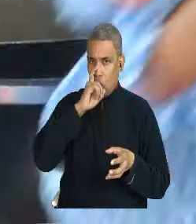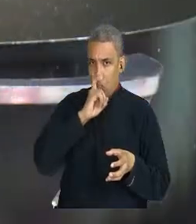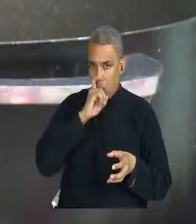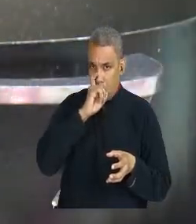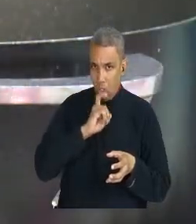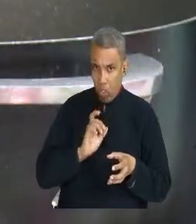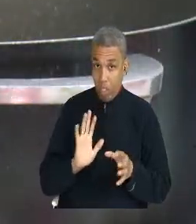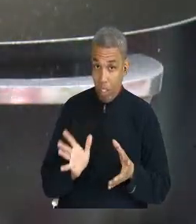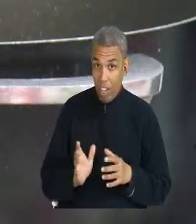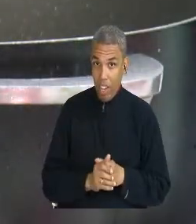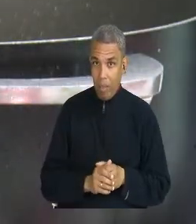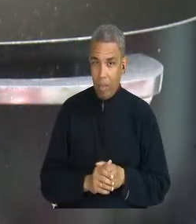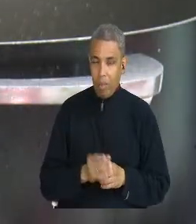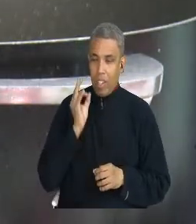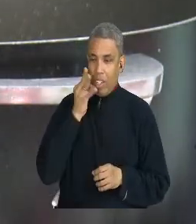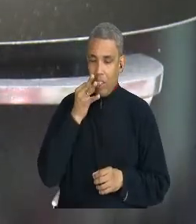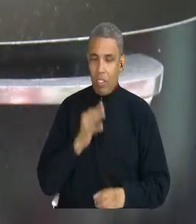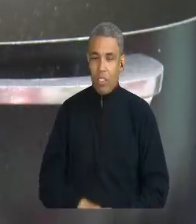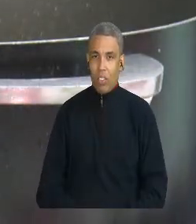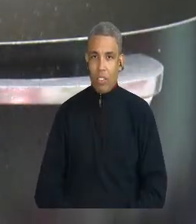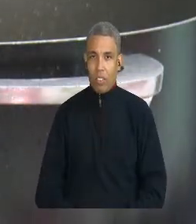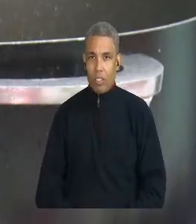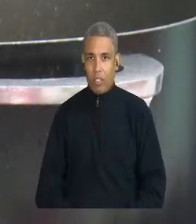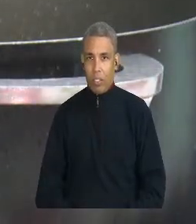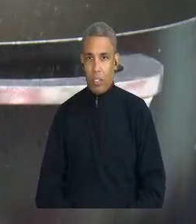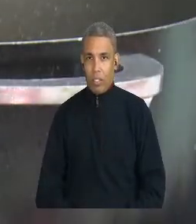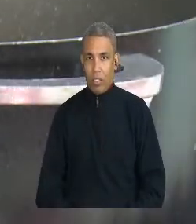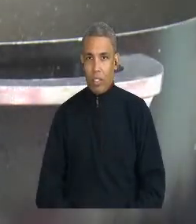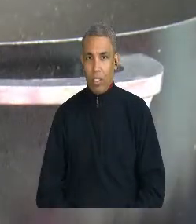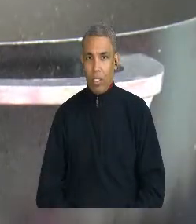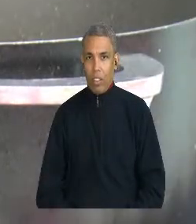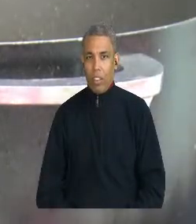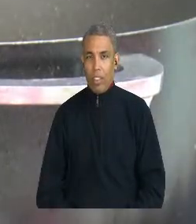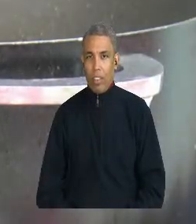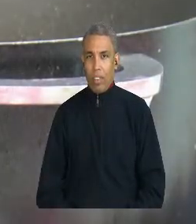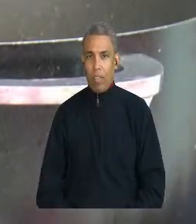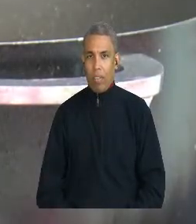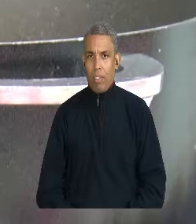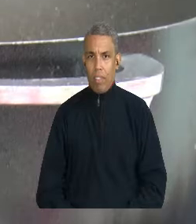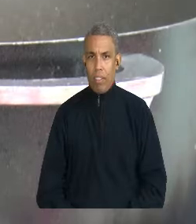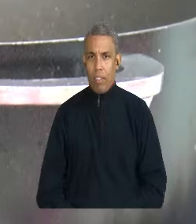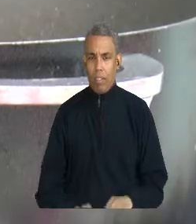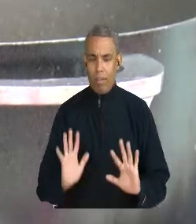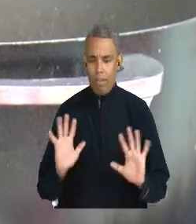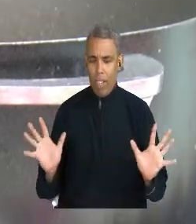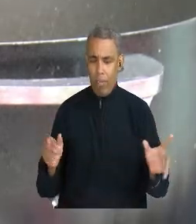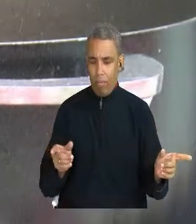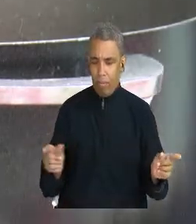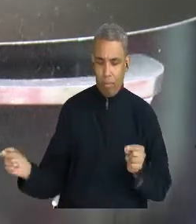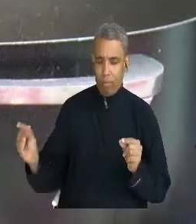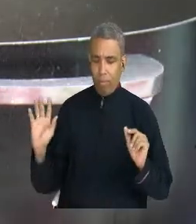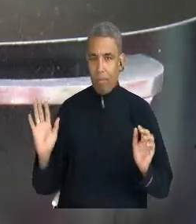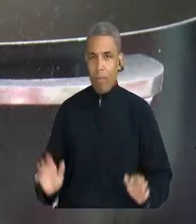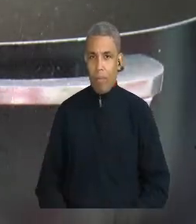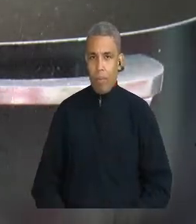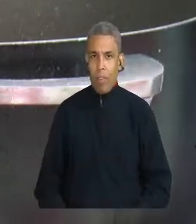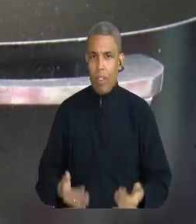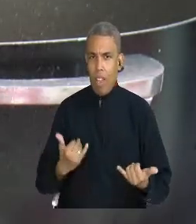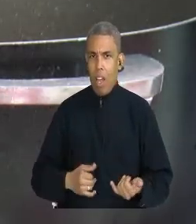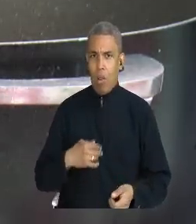rico. ¿Ok? Bueno, ¿ahora cuál es el paso a seguir? Bueno, Roche, ya aquí ya terminamos. Ya nosotros simplemente ahorita vamos a agregar nuestra